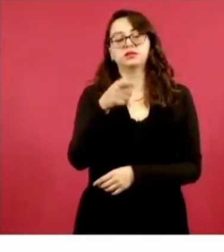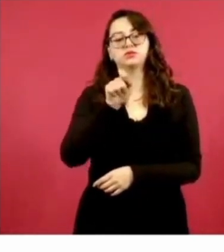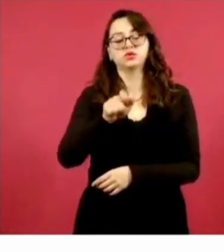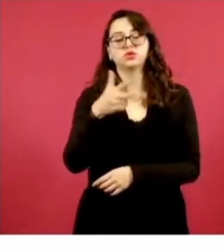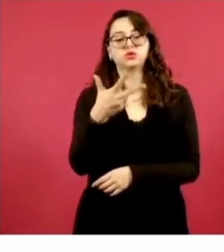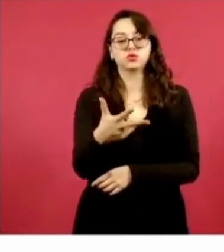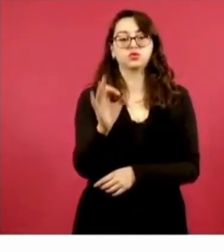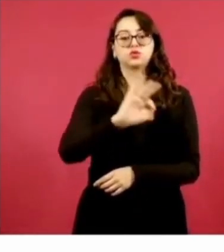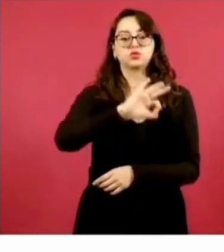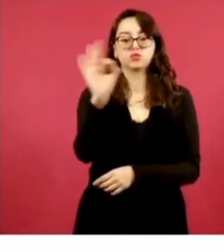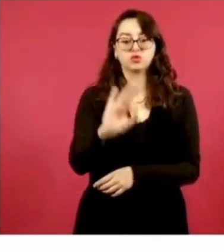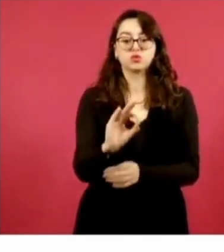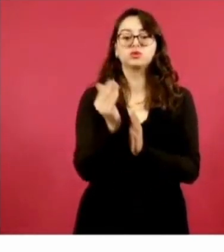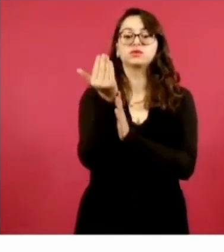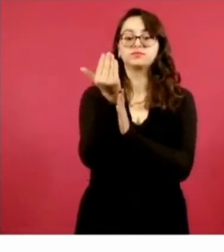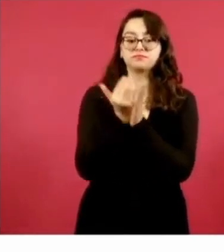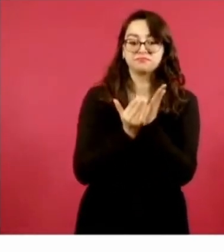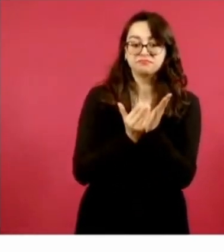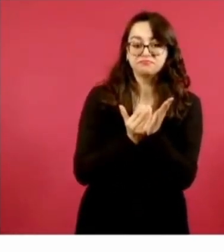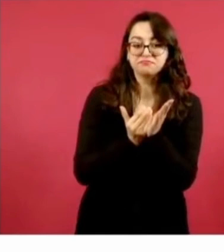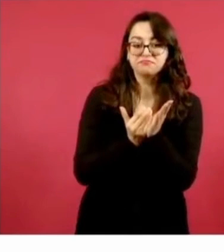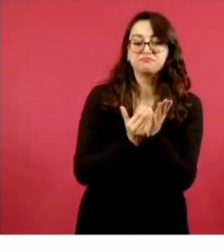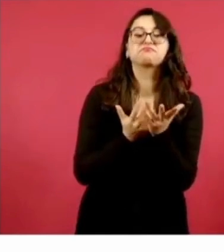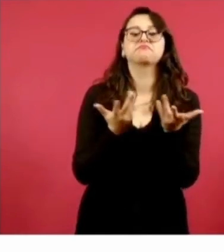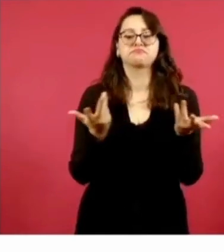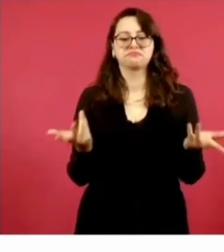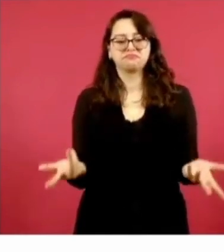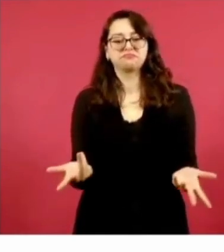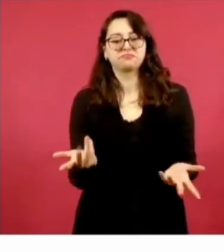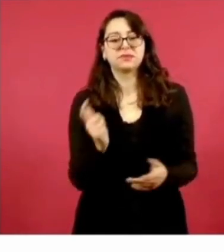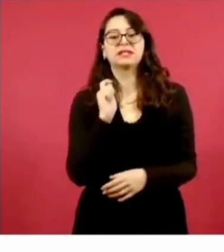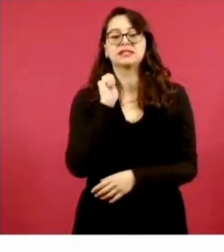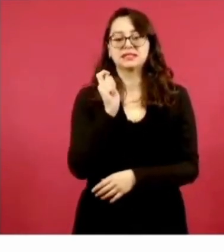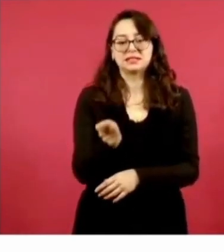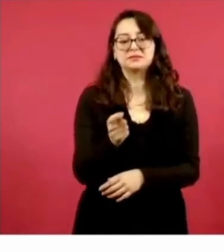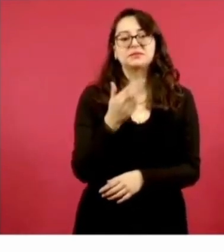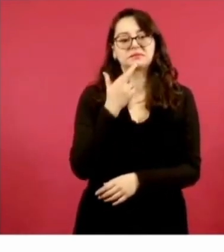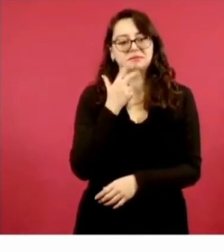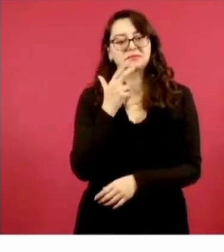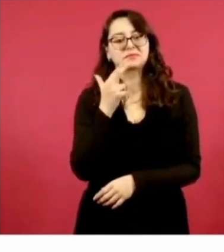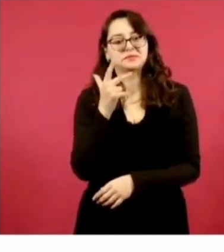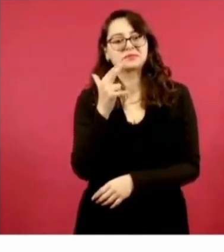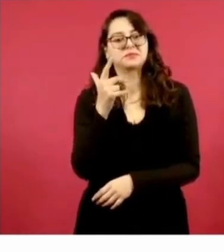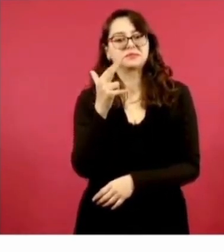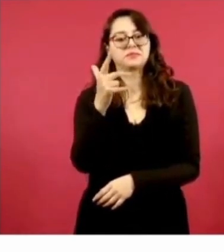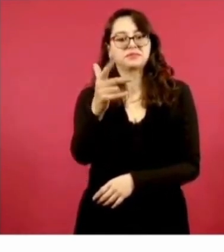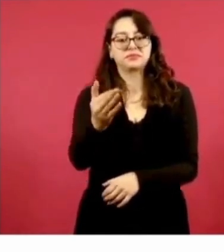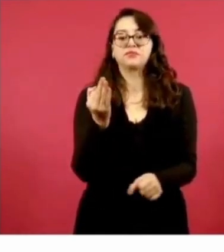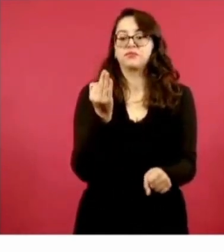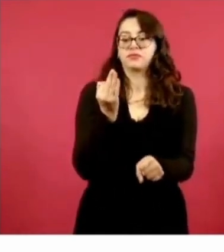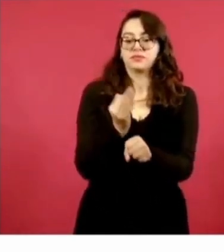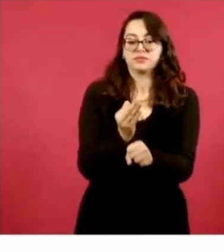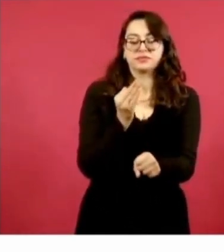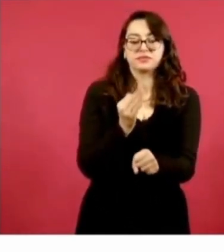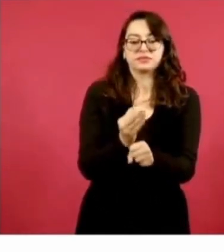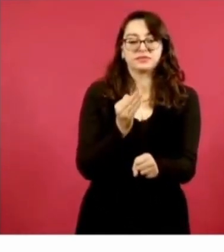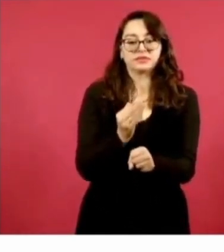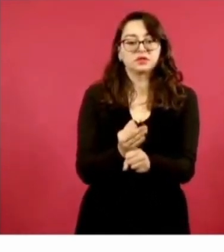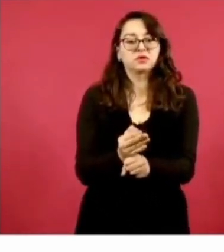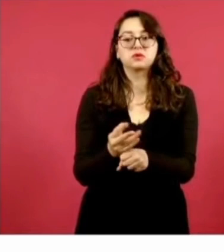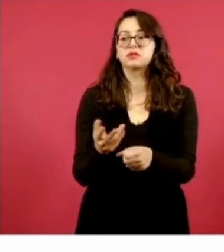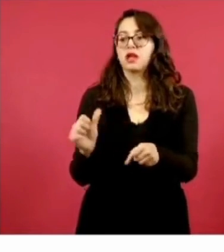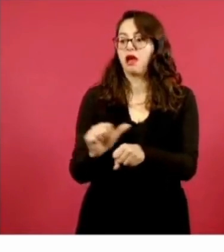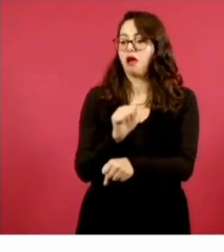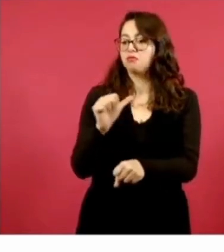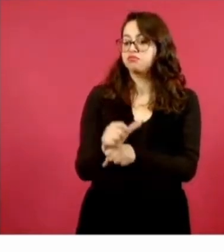46.8 es una muy muy importantes resultados en donde actualmente se tienen mínimos históricos